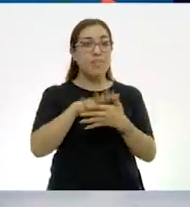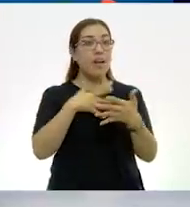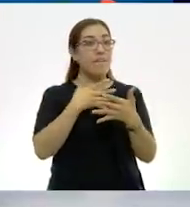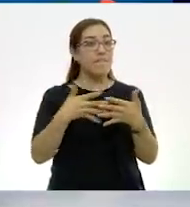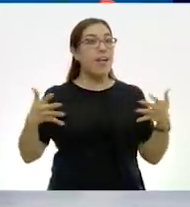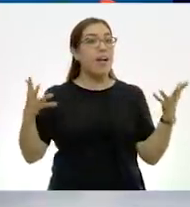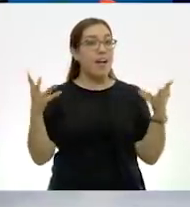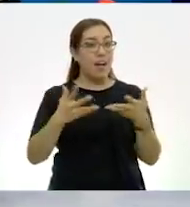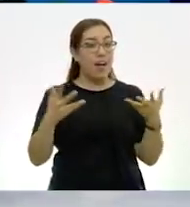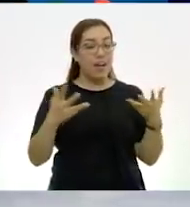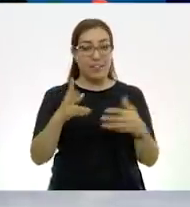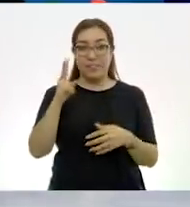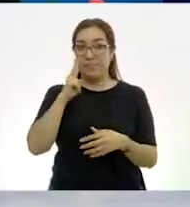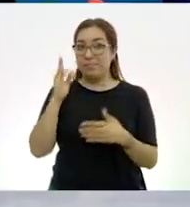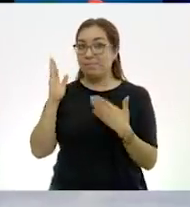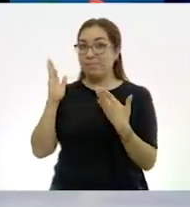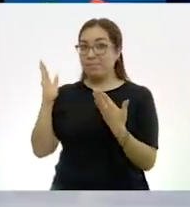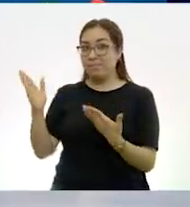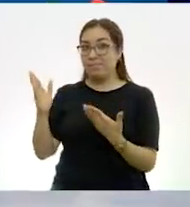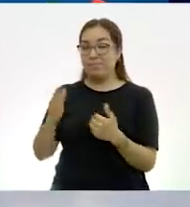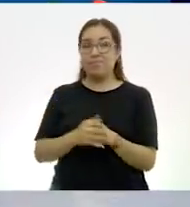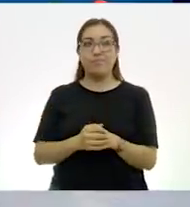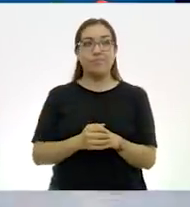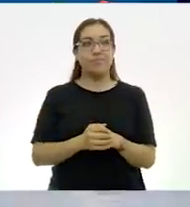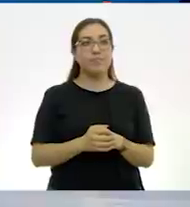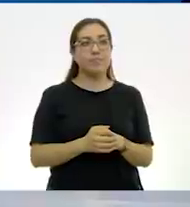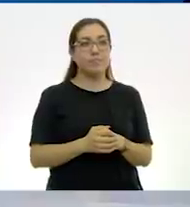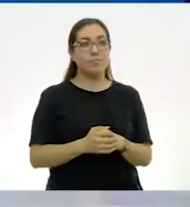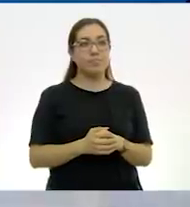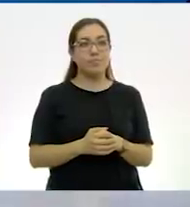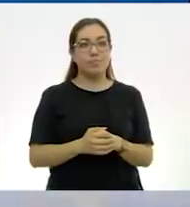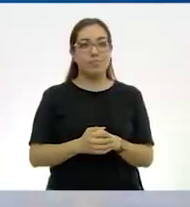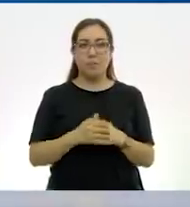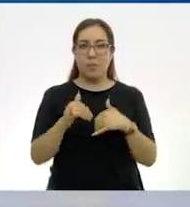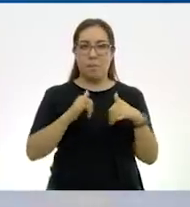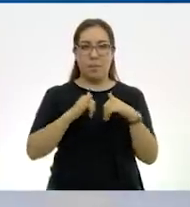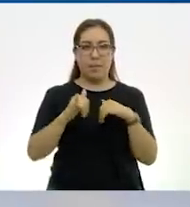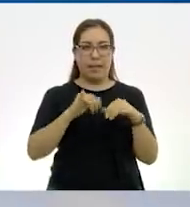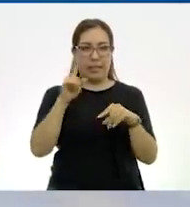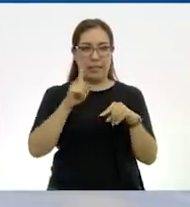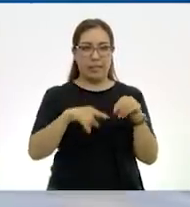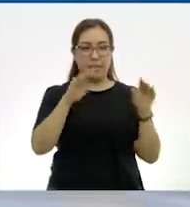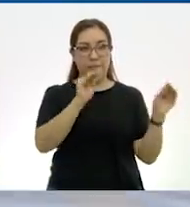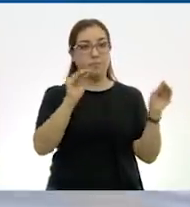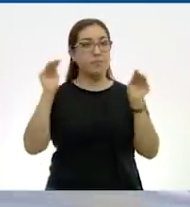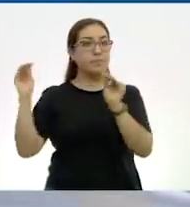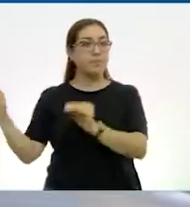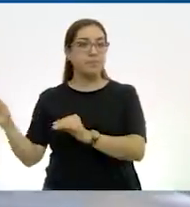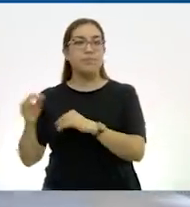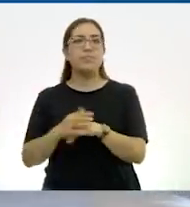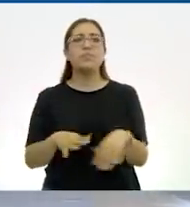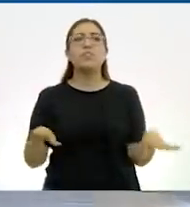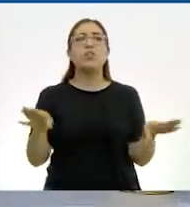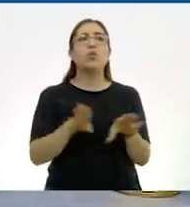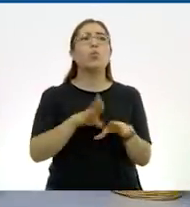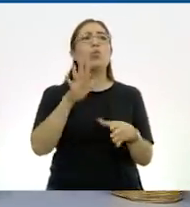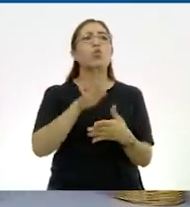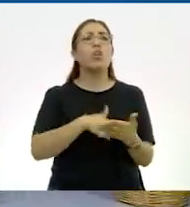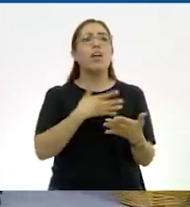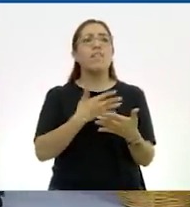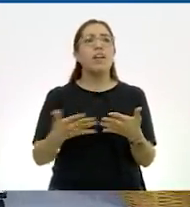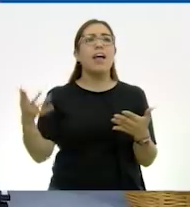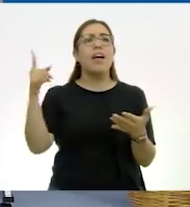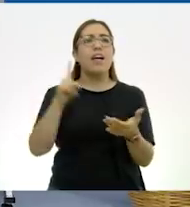parece? Vamos a realizar. Muy Primero bien. tenemos que quitar nuestro mapa porque si no va a estorbar, ¿verdad? ¿Cómo va a ser la tabla, profe? ¿Qué información va a